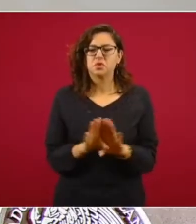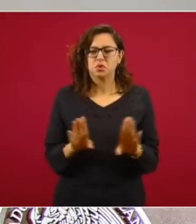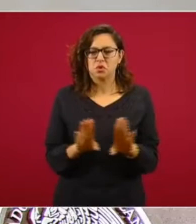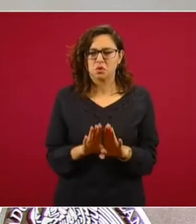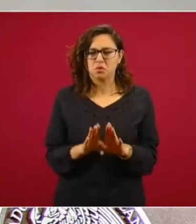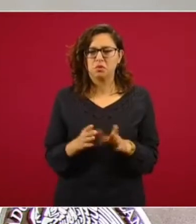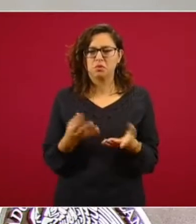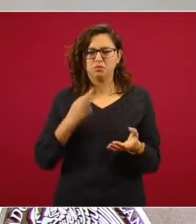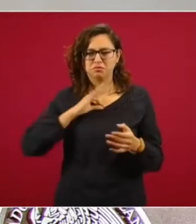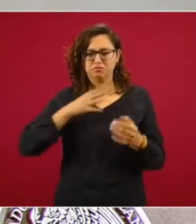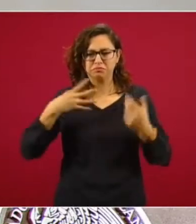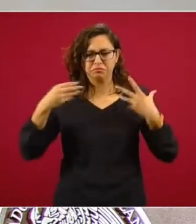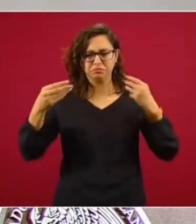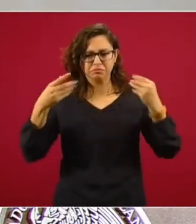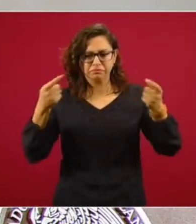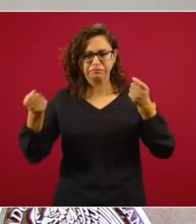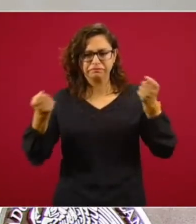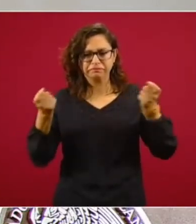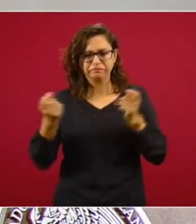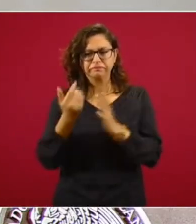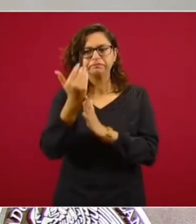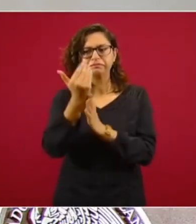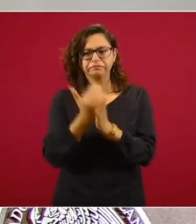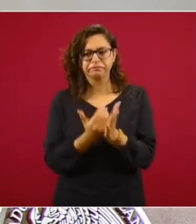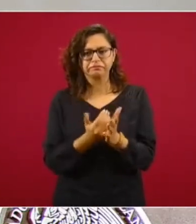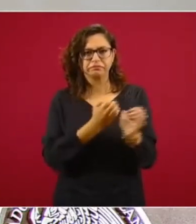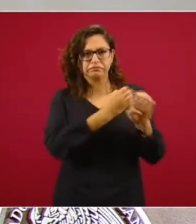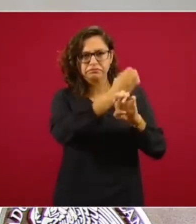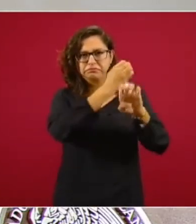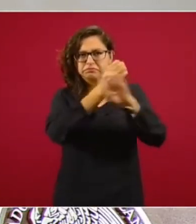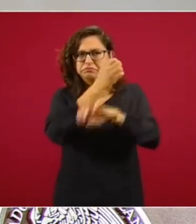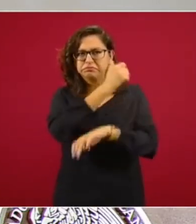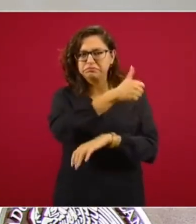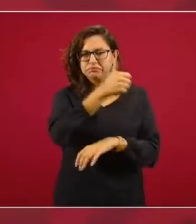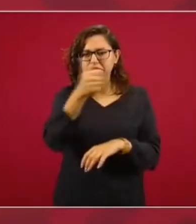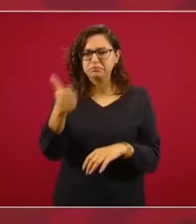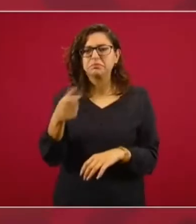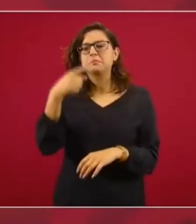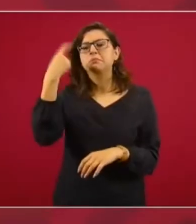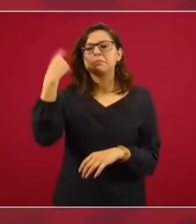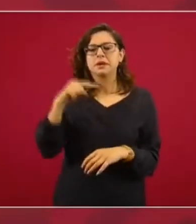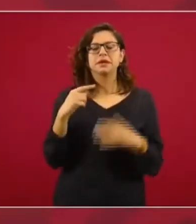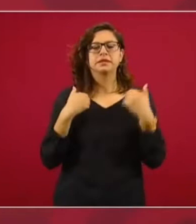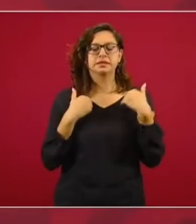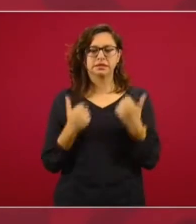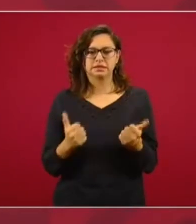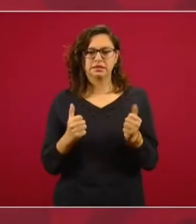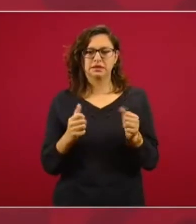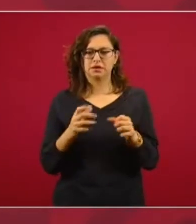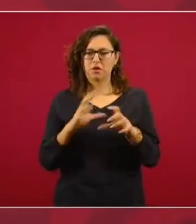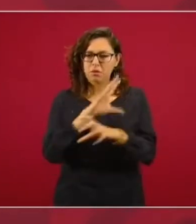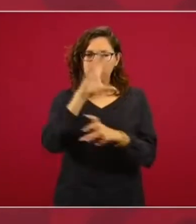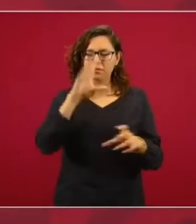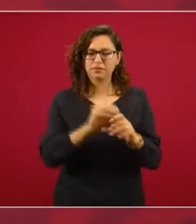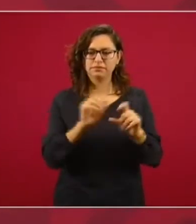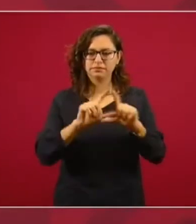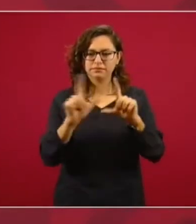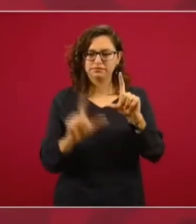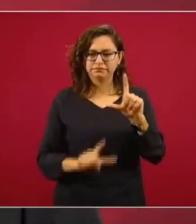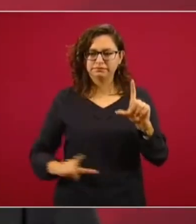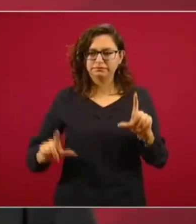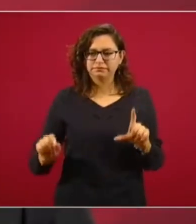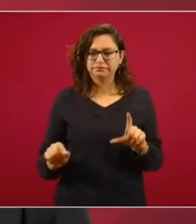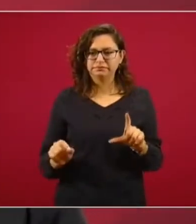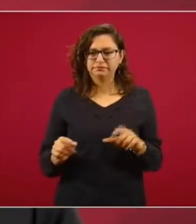cediendo la pandemia, o sea, para tener una idea de lo que está sucediendo en todo el país,